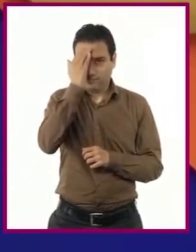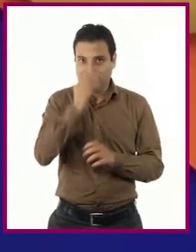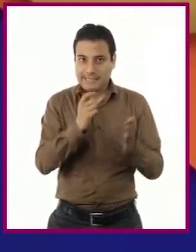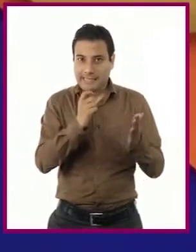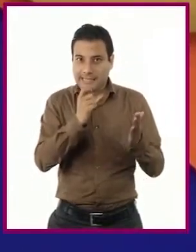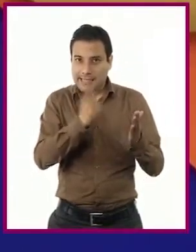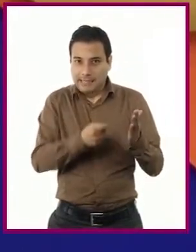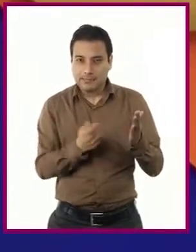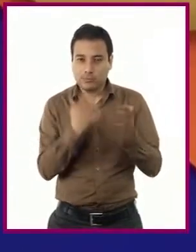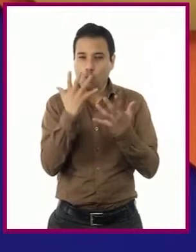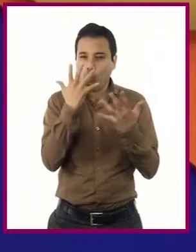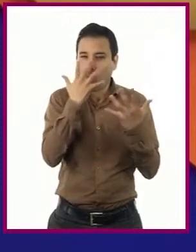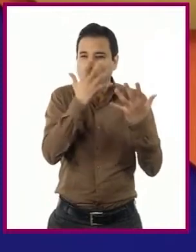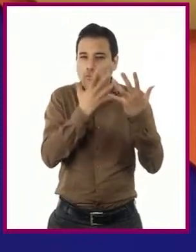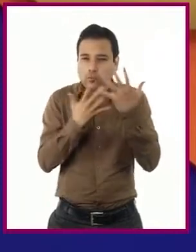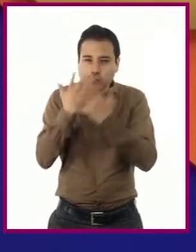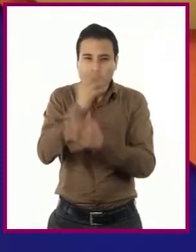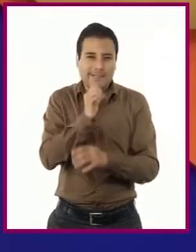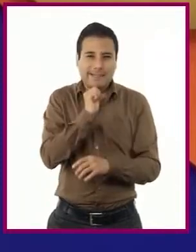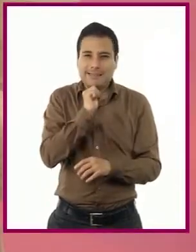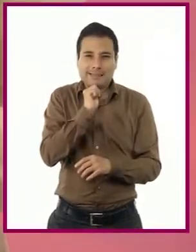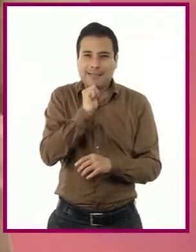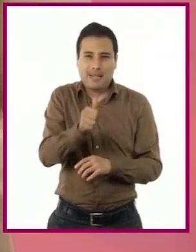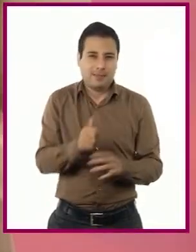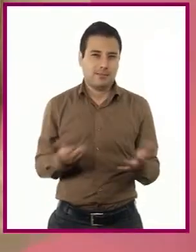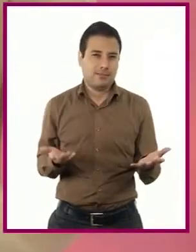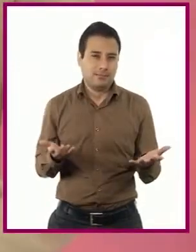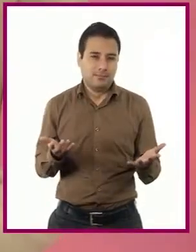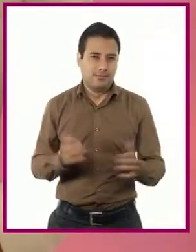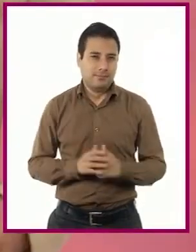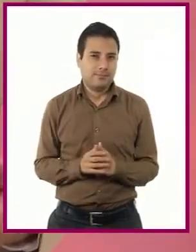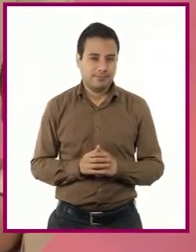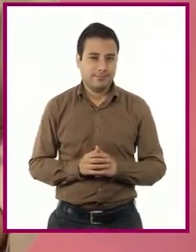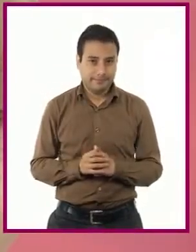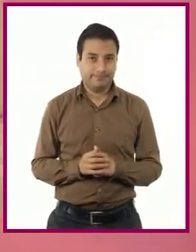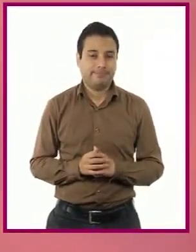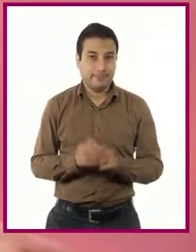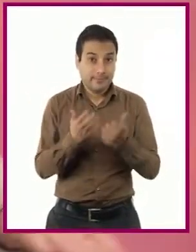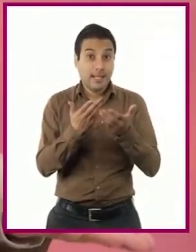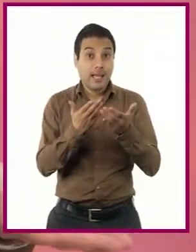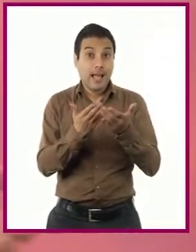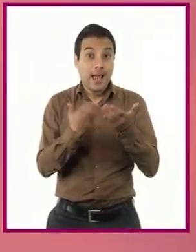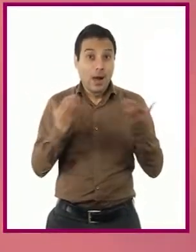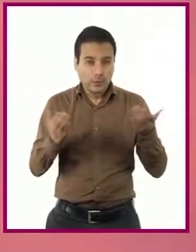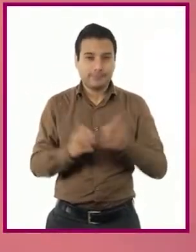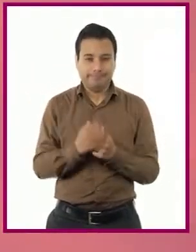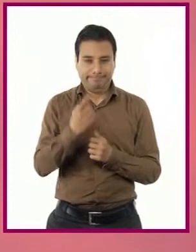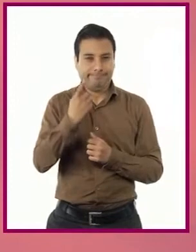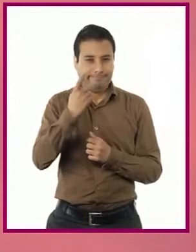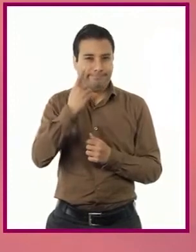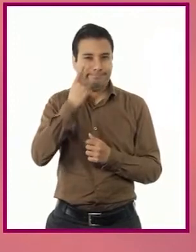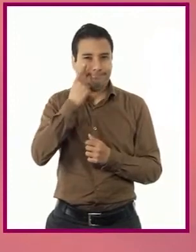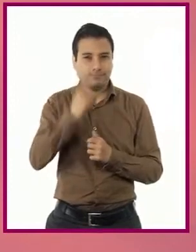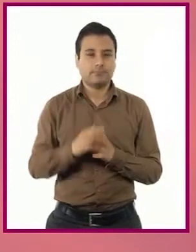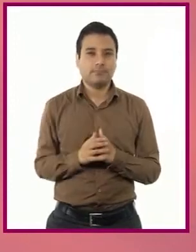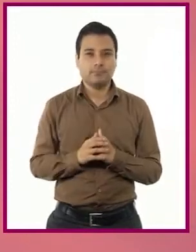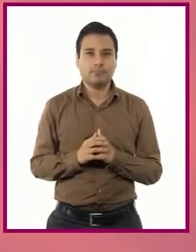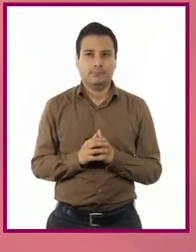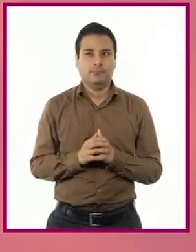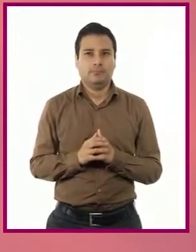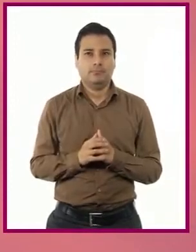confusiones. Así el árbitro será imparcial. Así es. Ahora les invito a ver qué nos dice Blancanieves